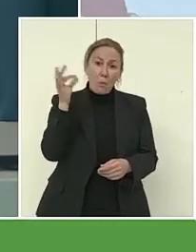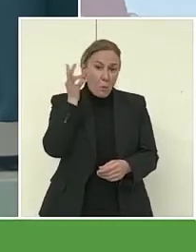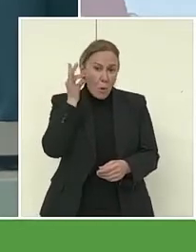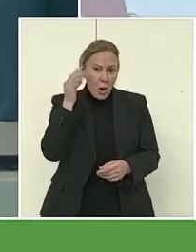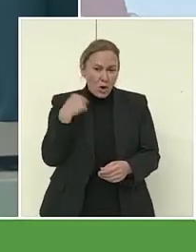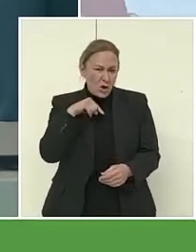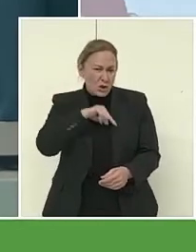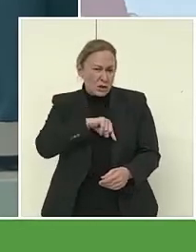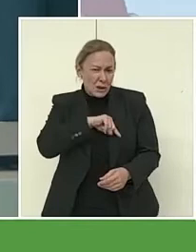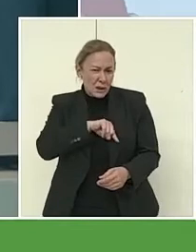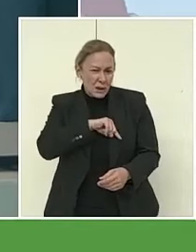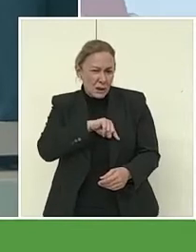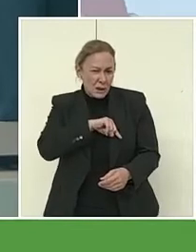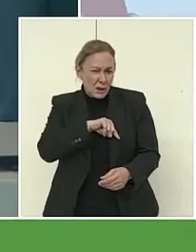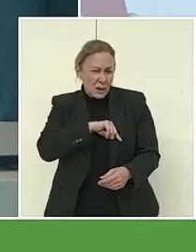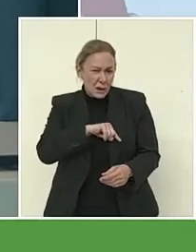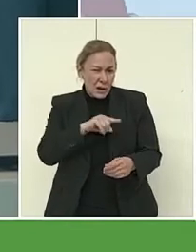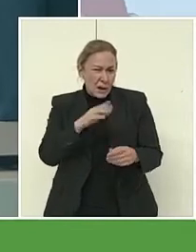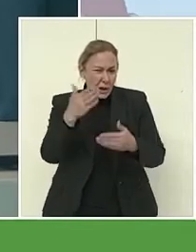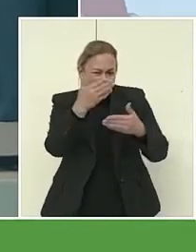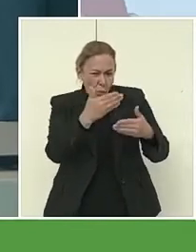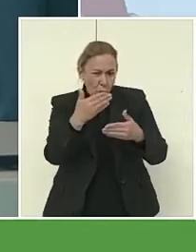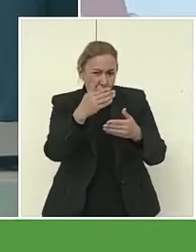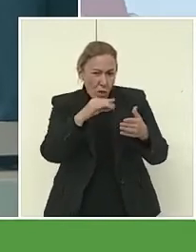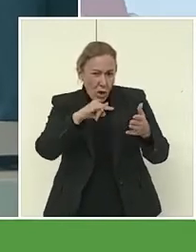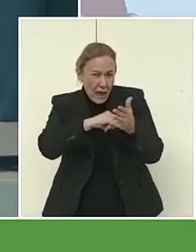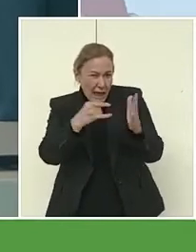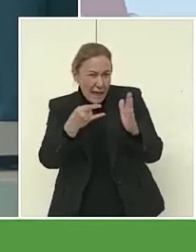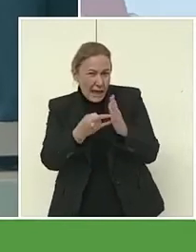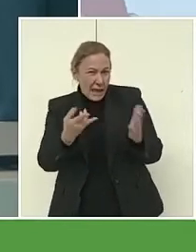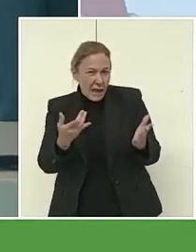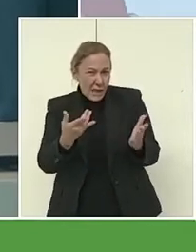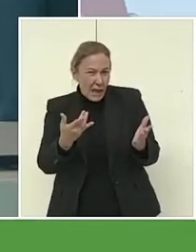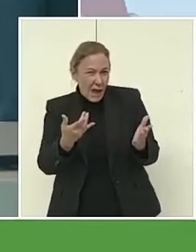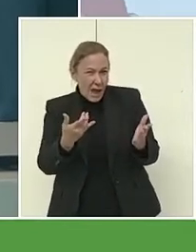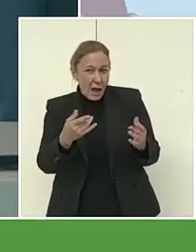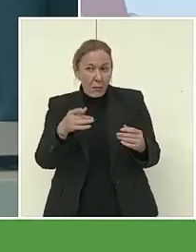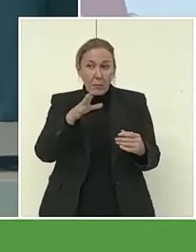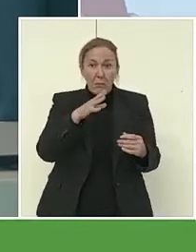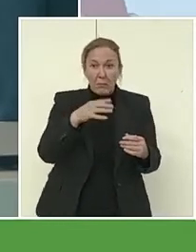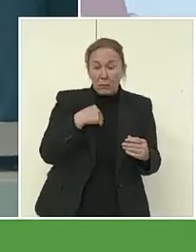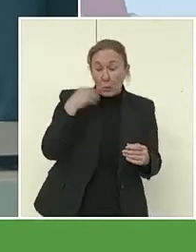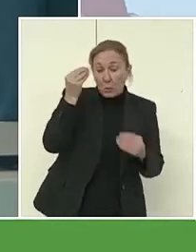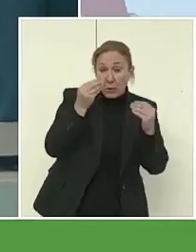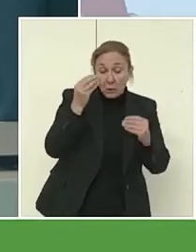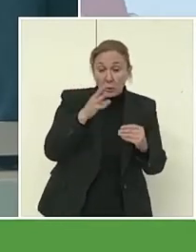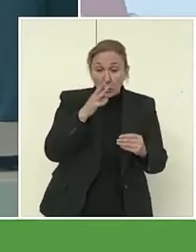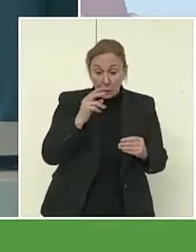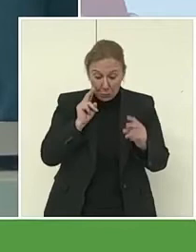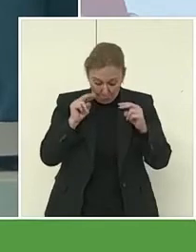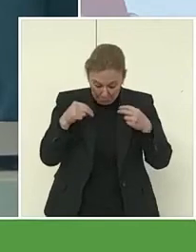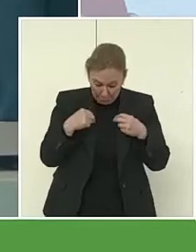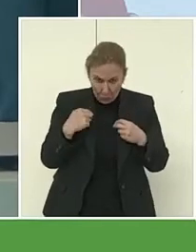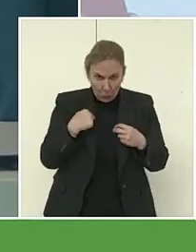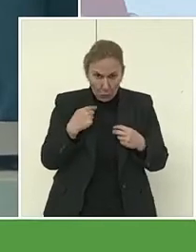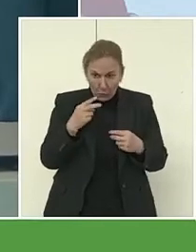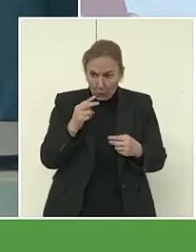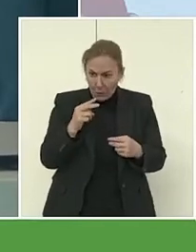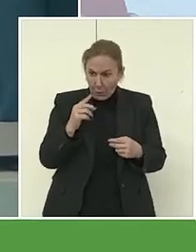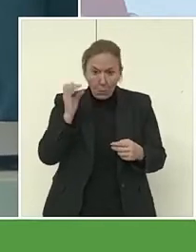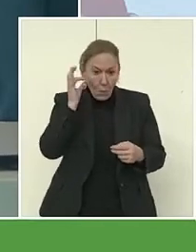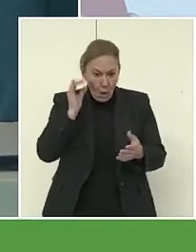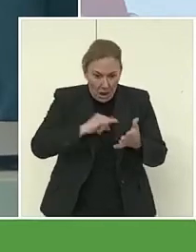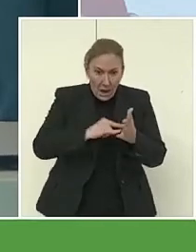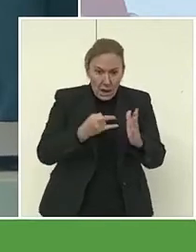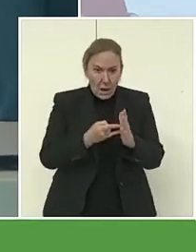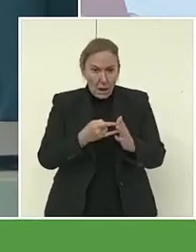sentido siendo ingeniero, ¿no? Cursando estudios de ingeniería, ¿no? Y yo creo que la pregunta está mal enfocada porque yo como mujer no me siento diferente de un hombre ingeniero.